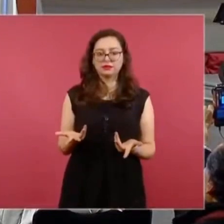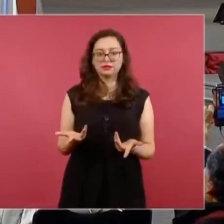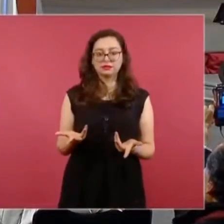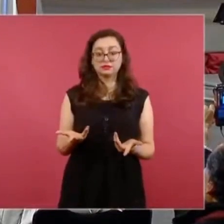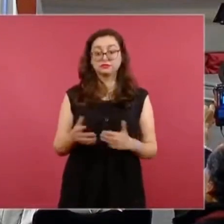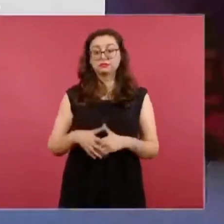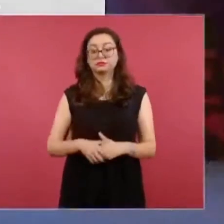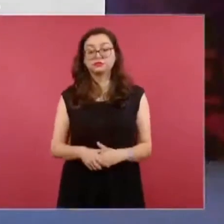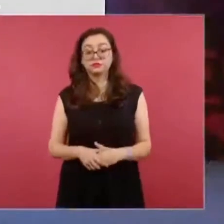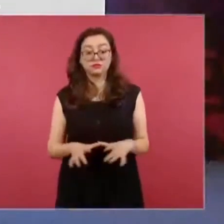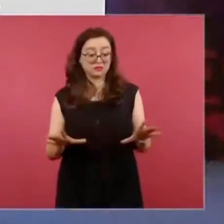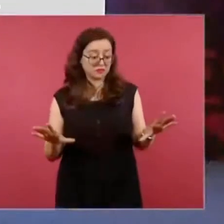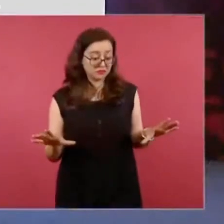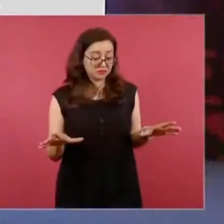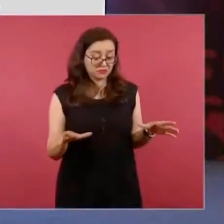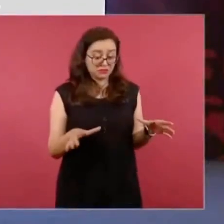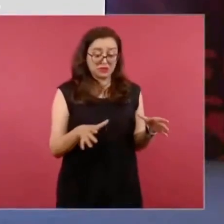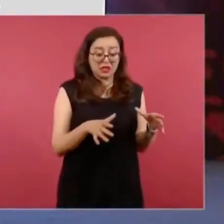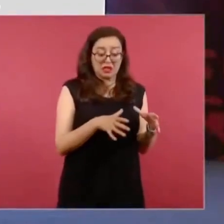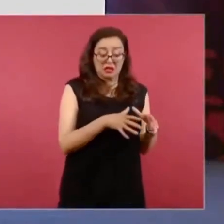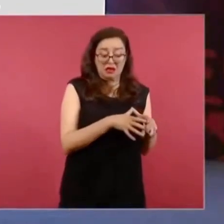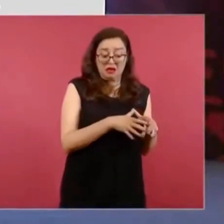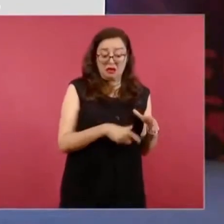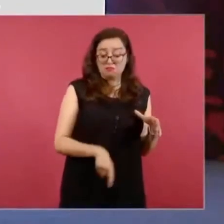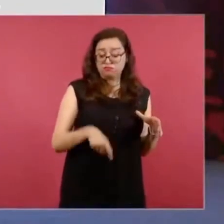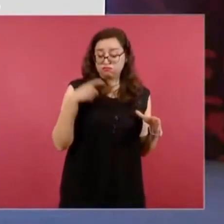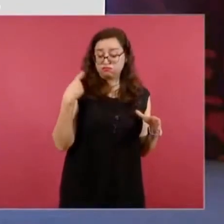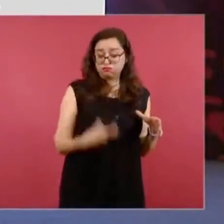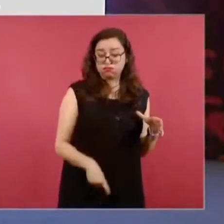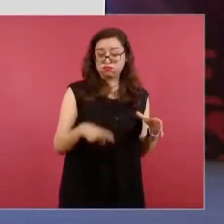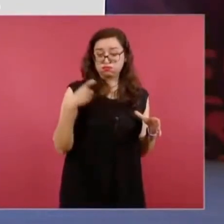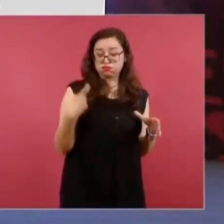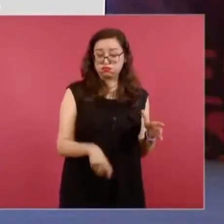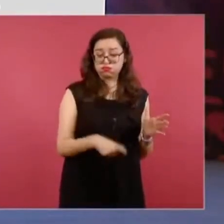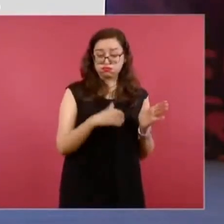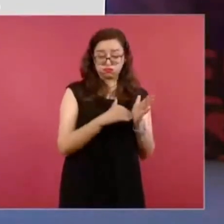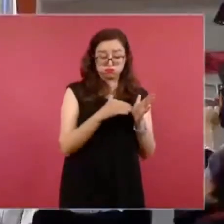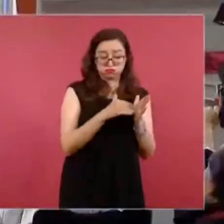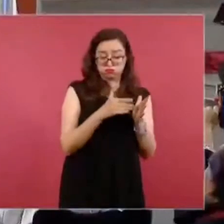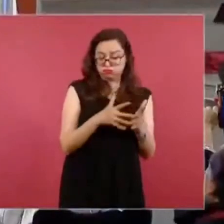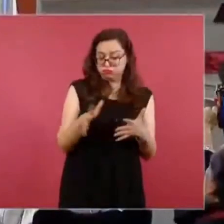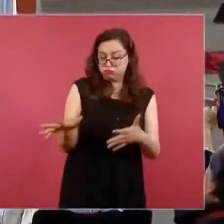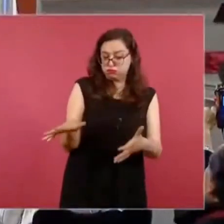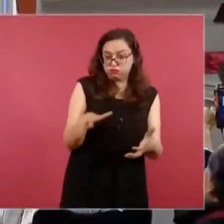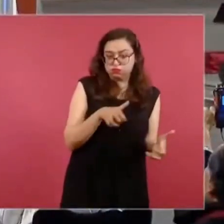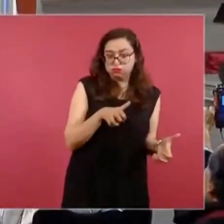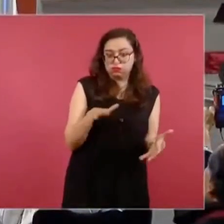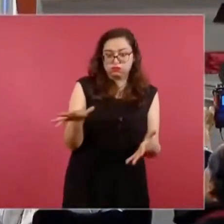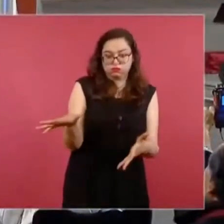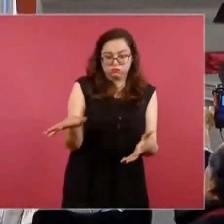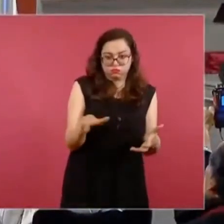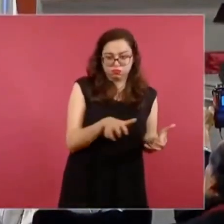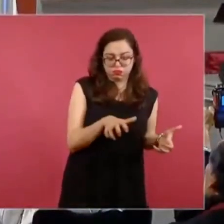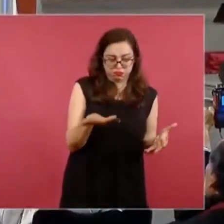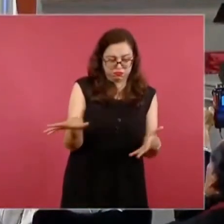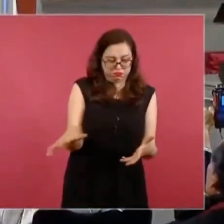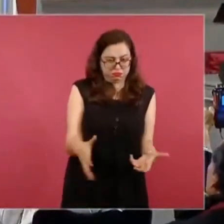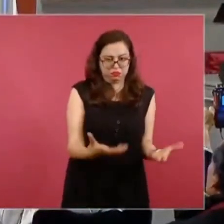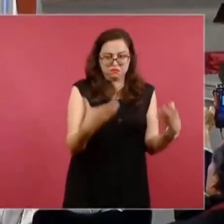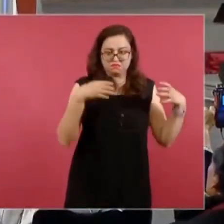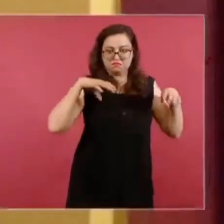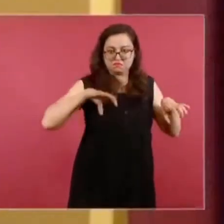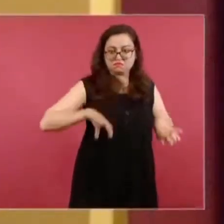Unos cuantos millonarios acaparando todas las riquezas y siendo los únicos satisfechos entre millones de